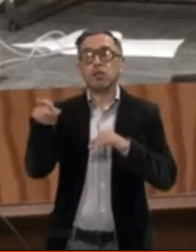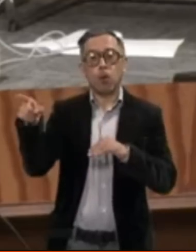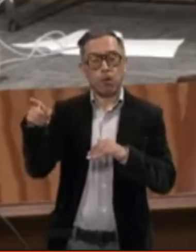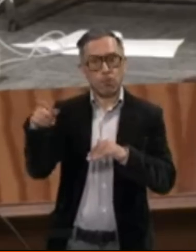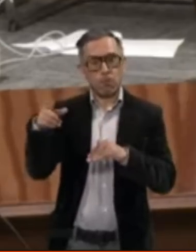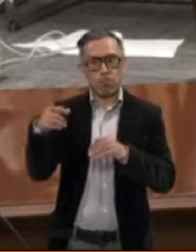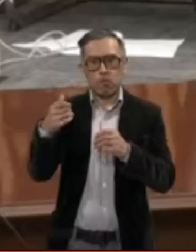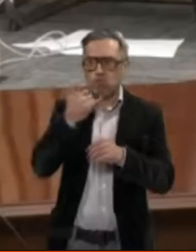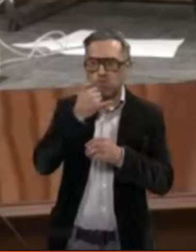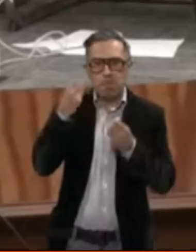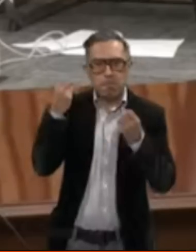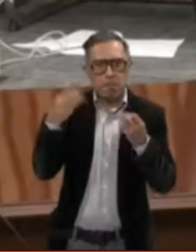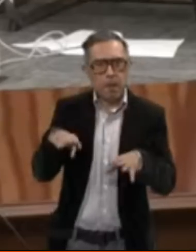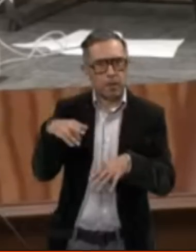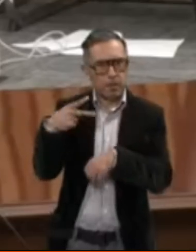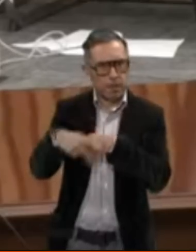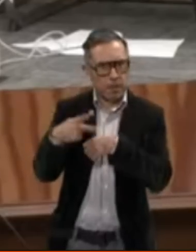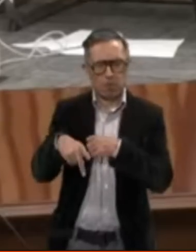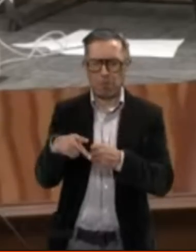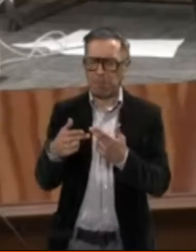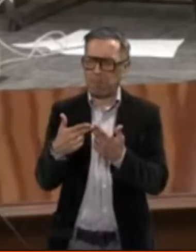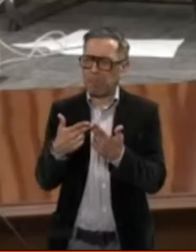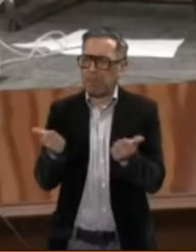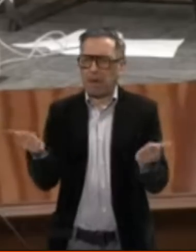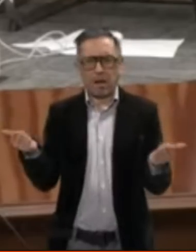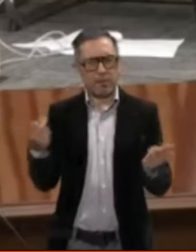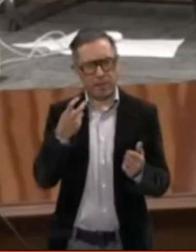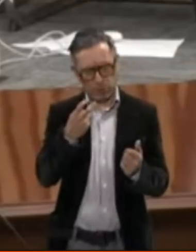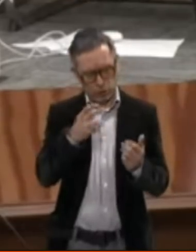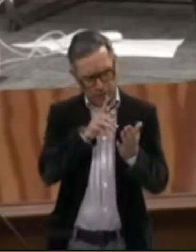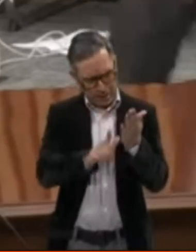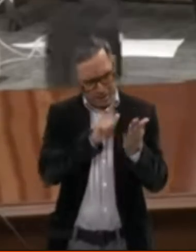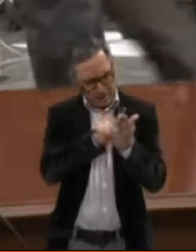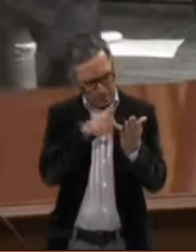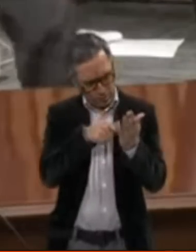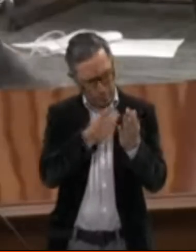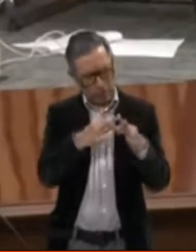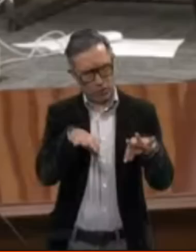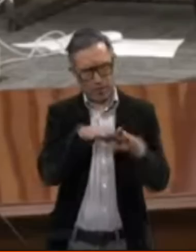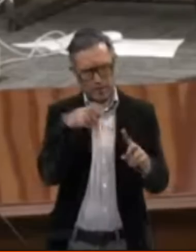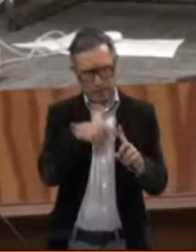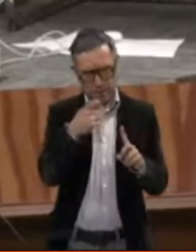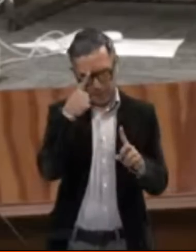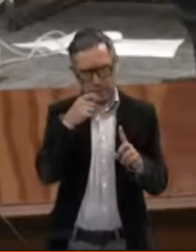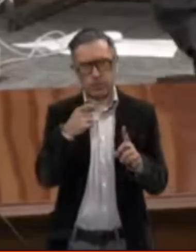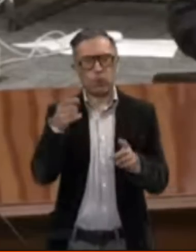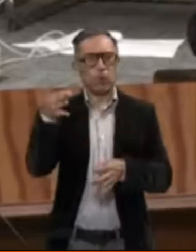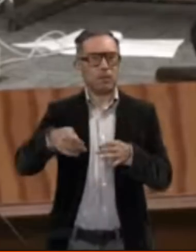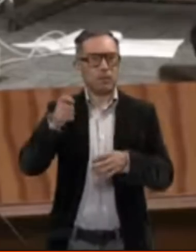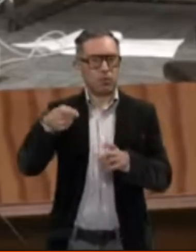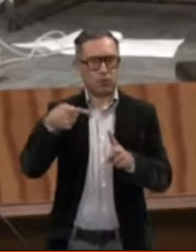de este Instituto Nacional Electoral no estaba en peligro, que eso era lo jurídicamente relevante para el caso de la determinación